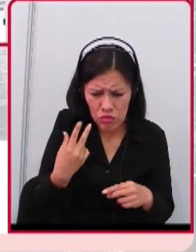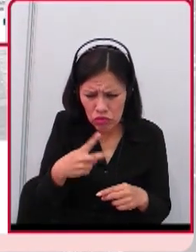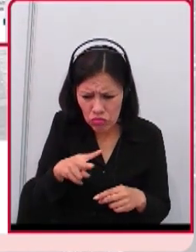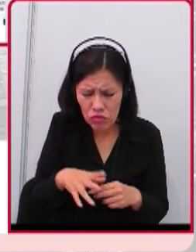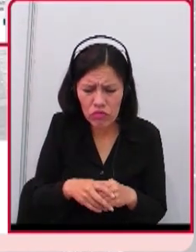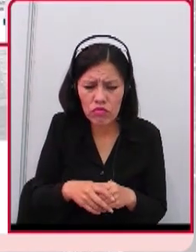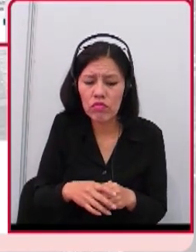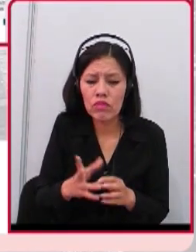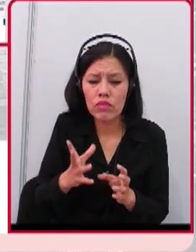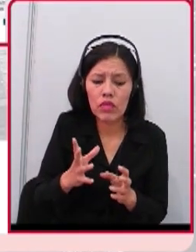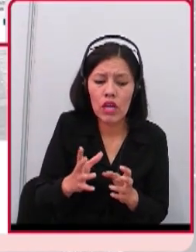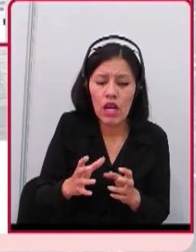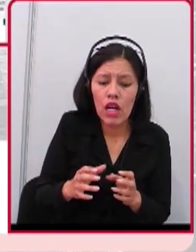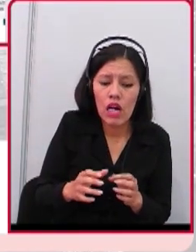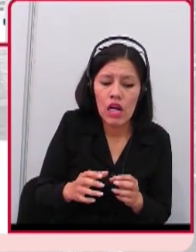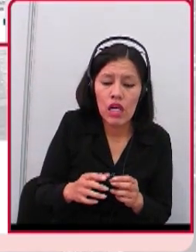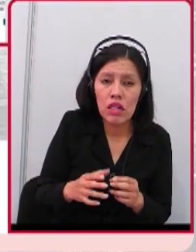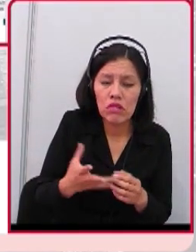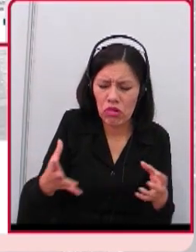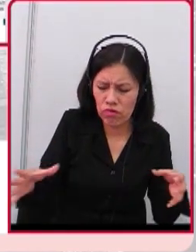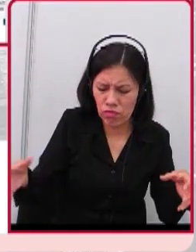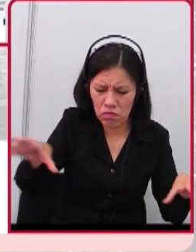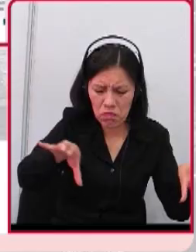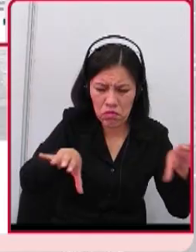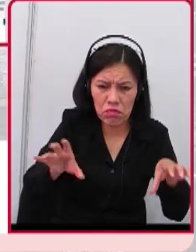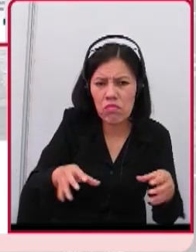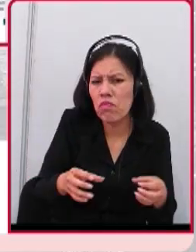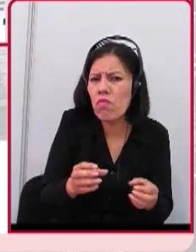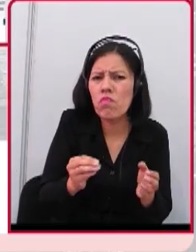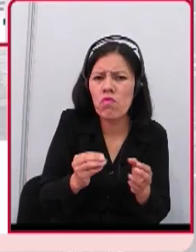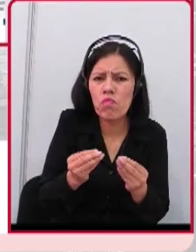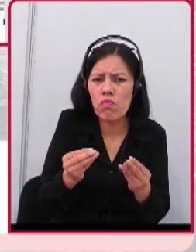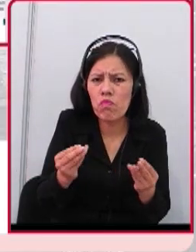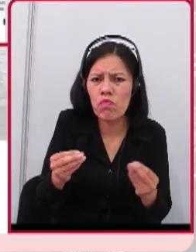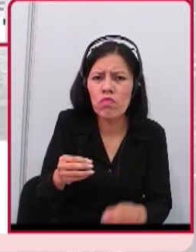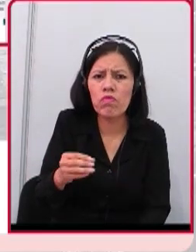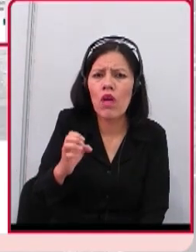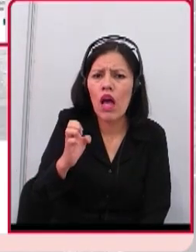norte, son estructuras este-oeste rellenadas principalmente en enargita pirita,